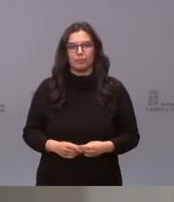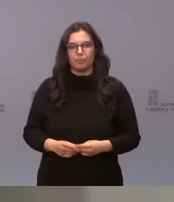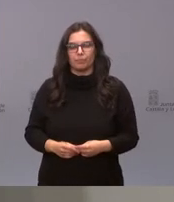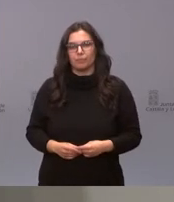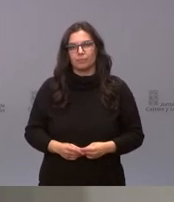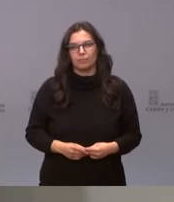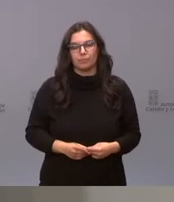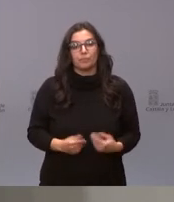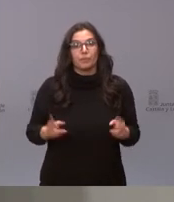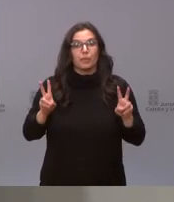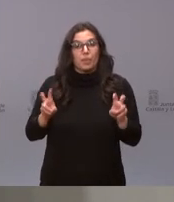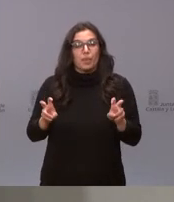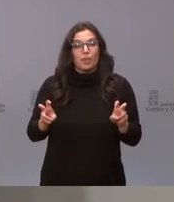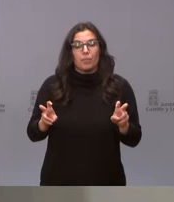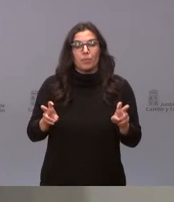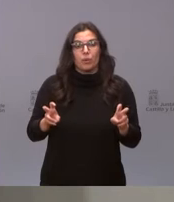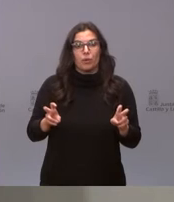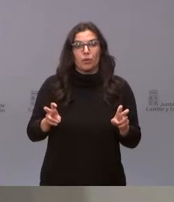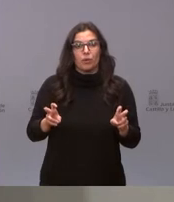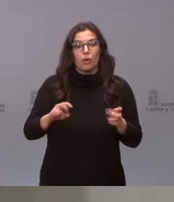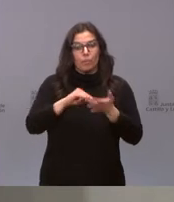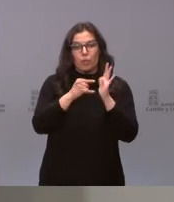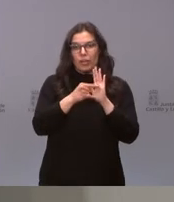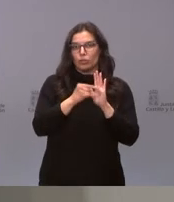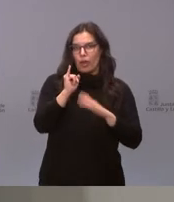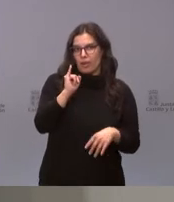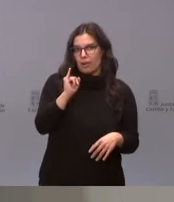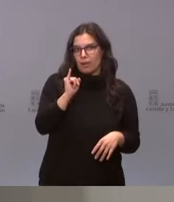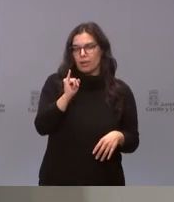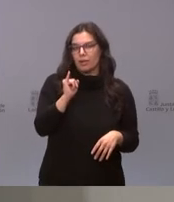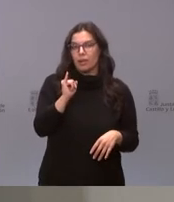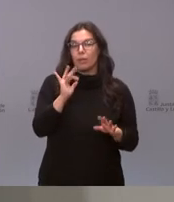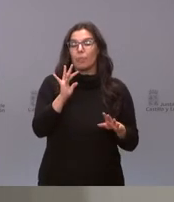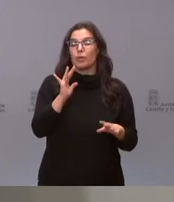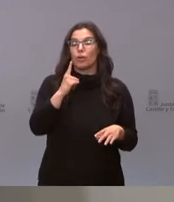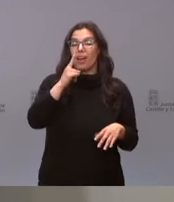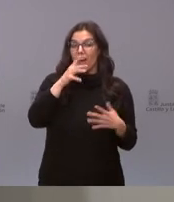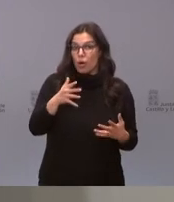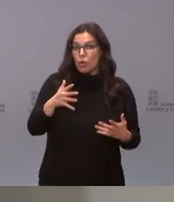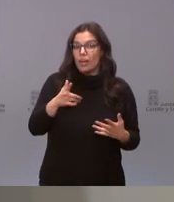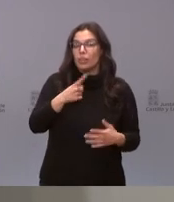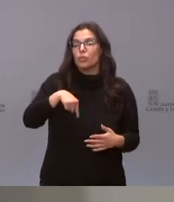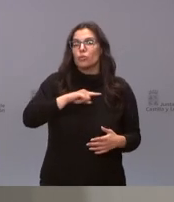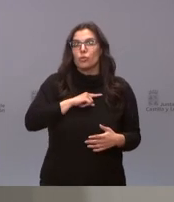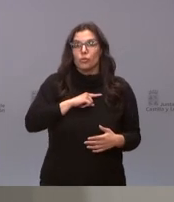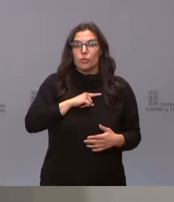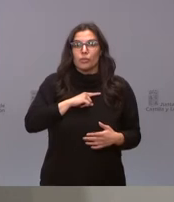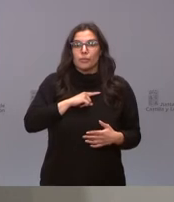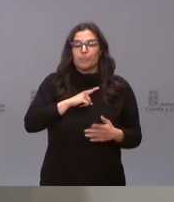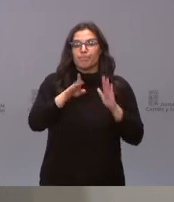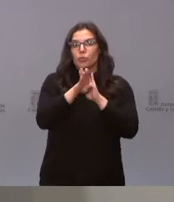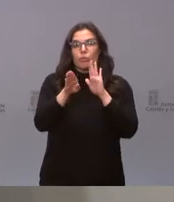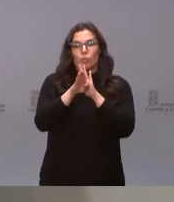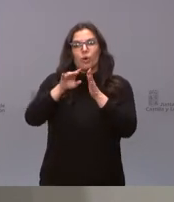en principio si está el proyecto pero lo que lo que nosotros habrá ahora tenemos es que lo que seguimos es el plan